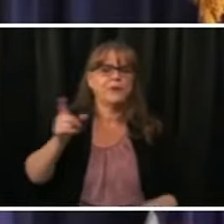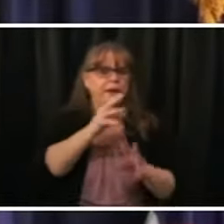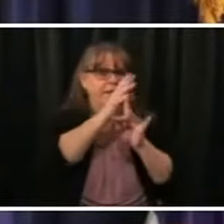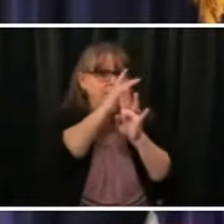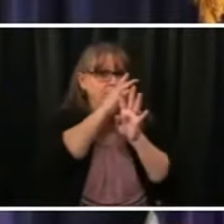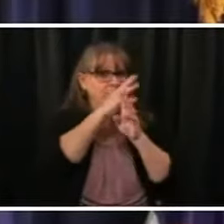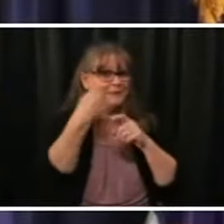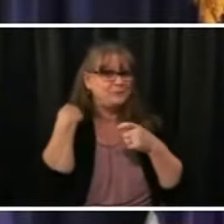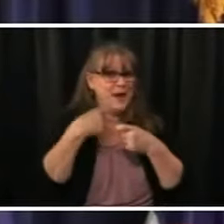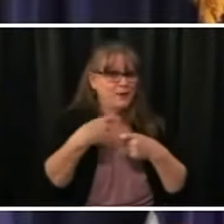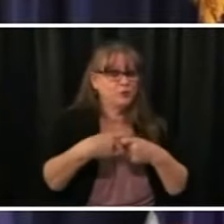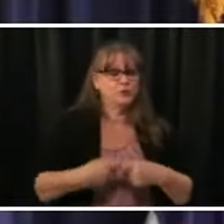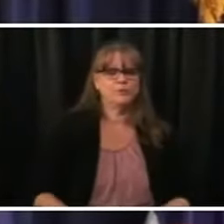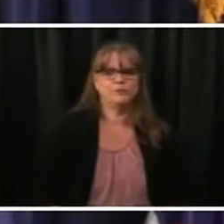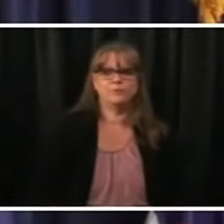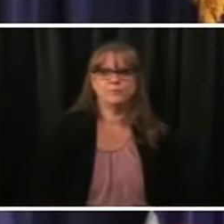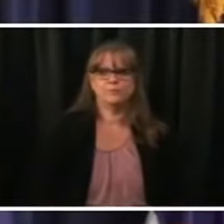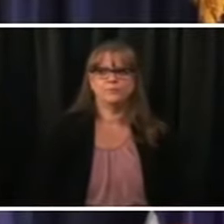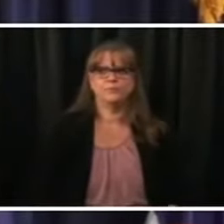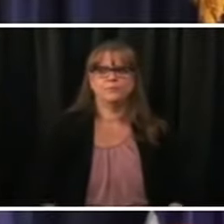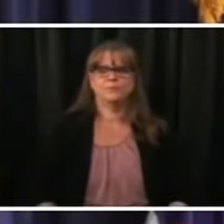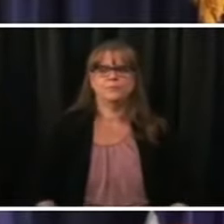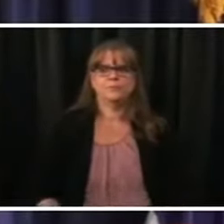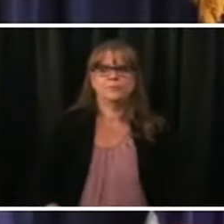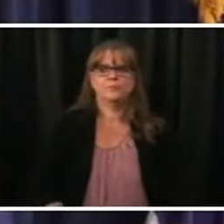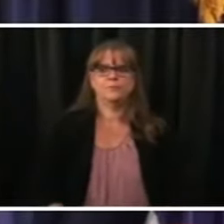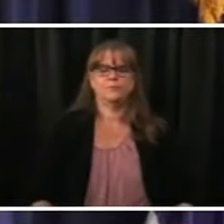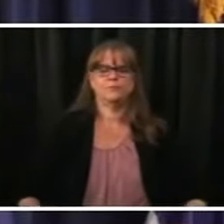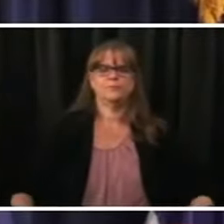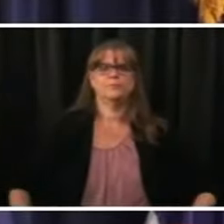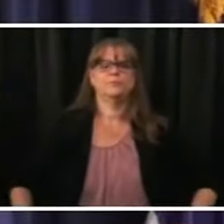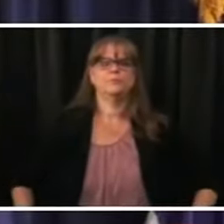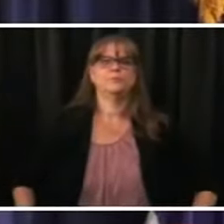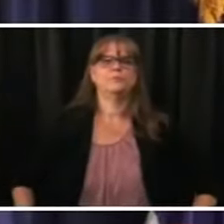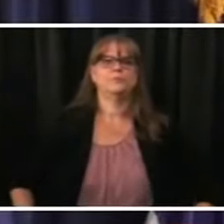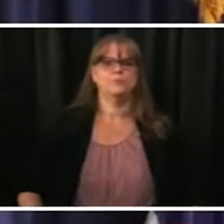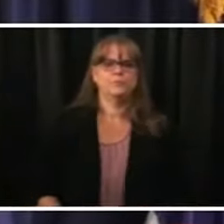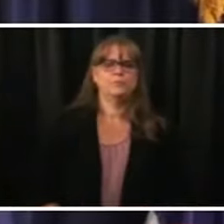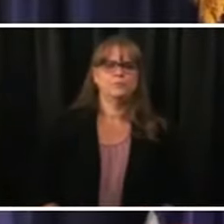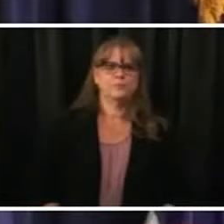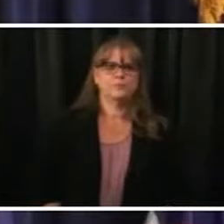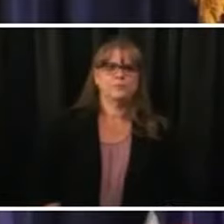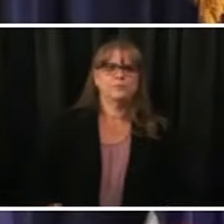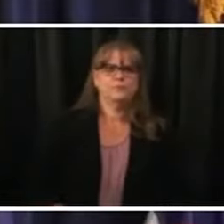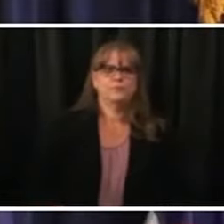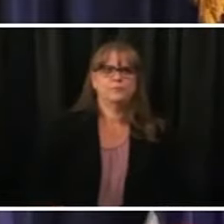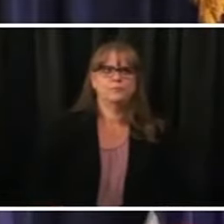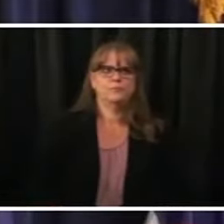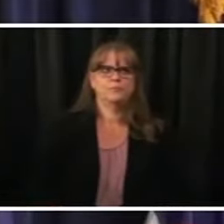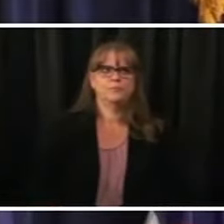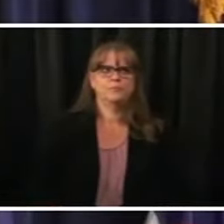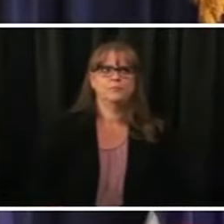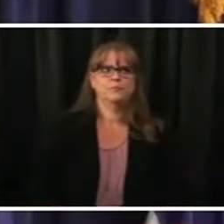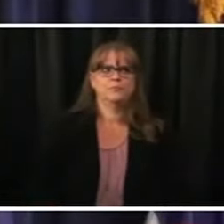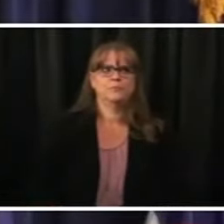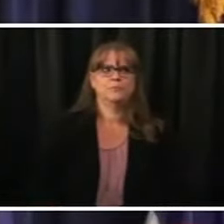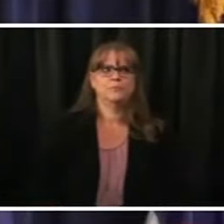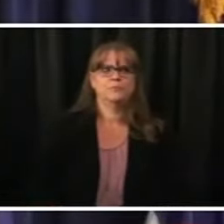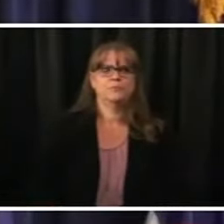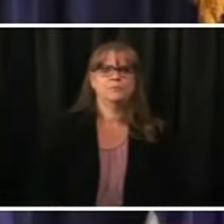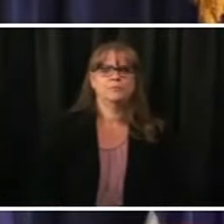existe suficiente cantidad de vacunas para atenderlos en el estado. Ser vacunada no es